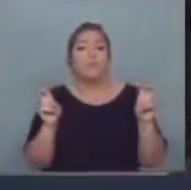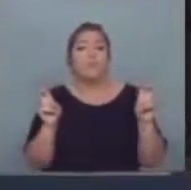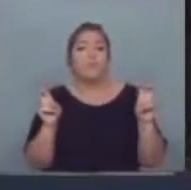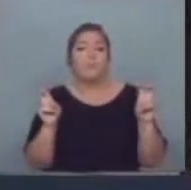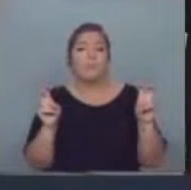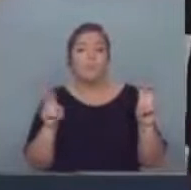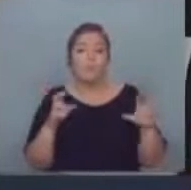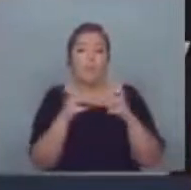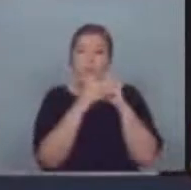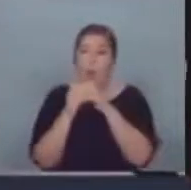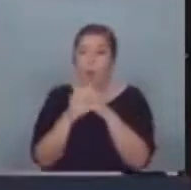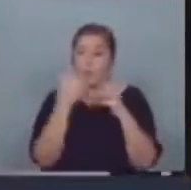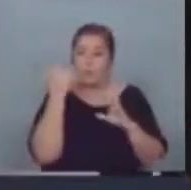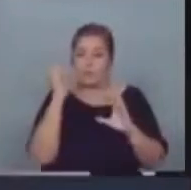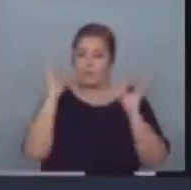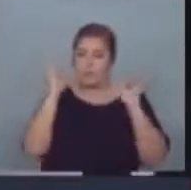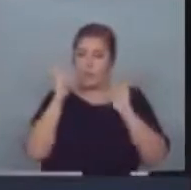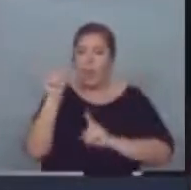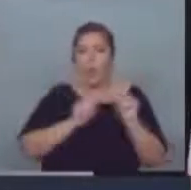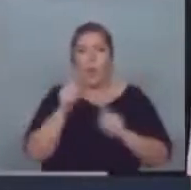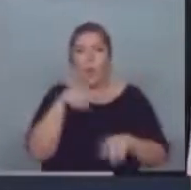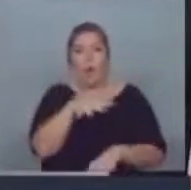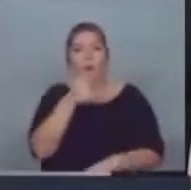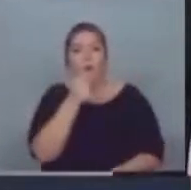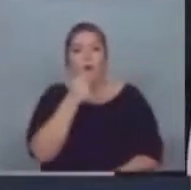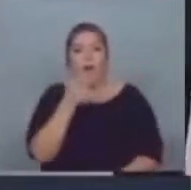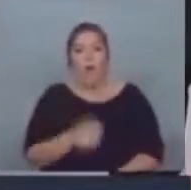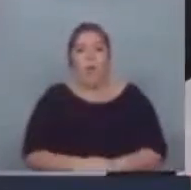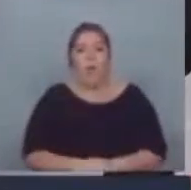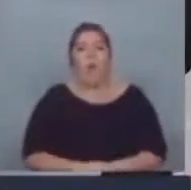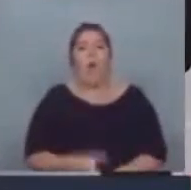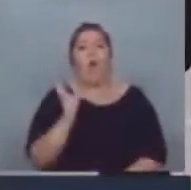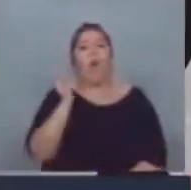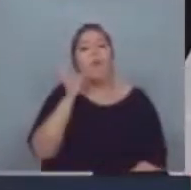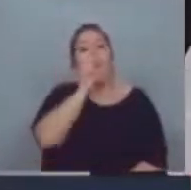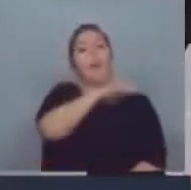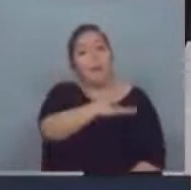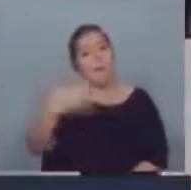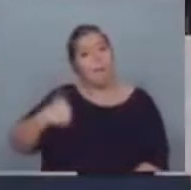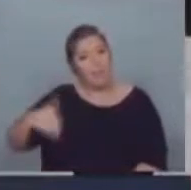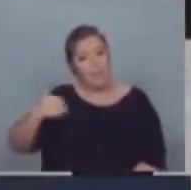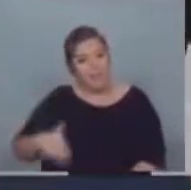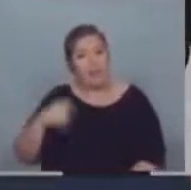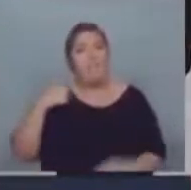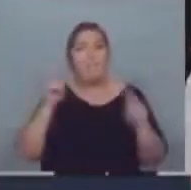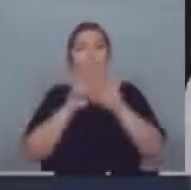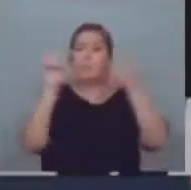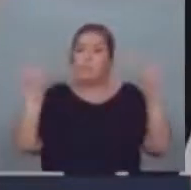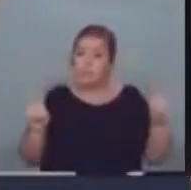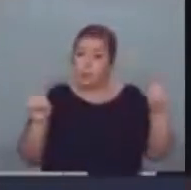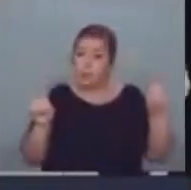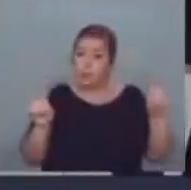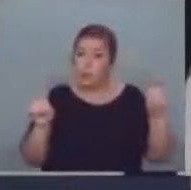mucho debate y mucho enojo en algunas entidades, como por ejemplo Confederaciones Rurales Argentinas, cuyo titular, Dardo